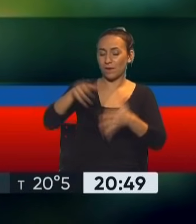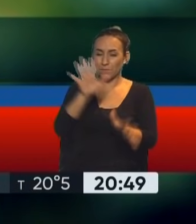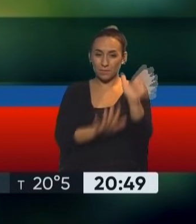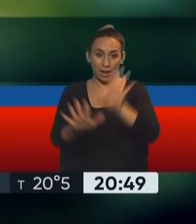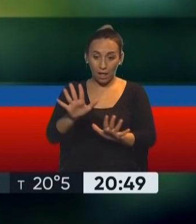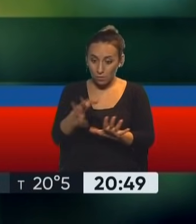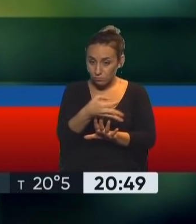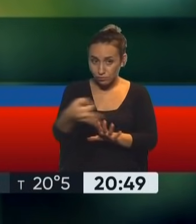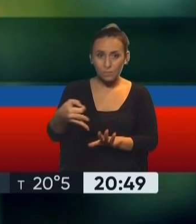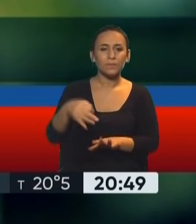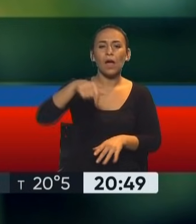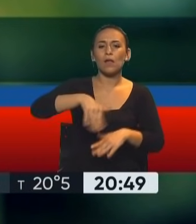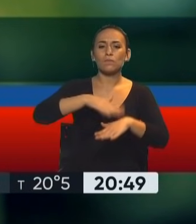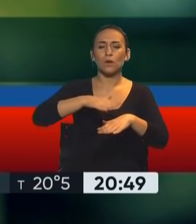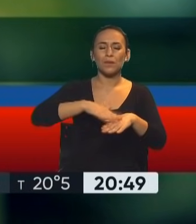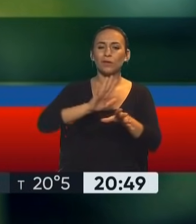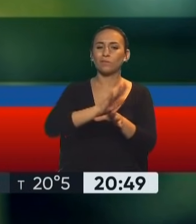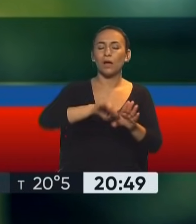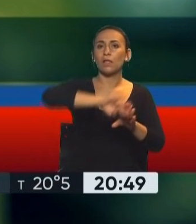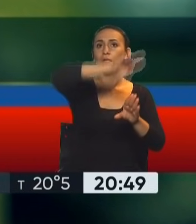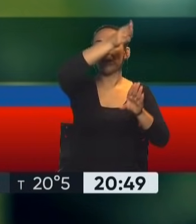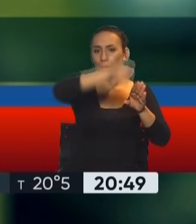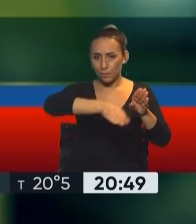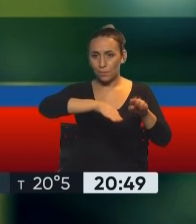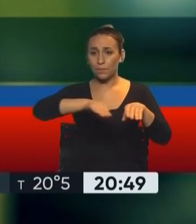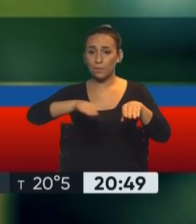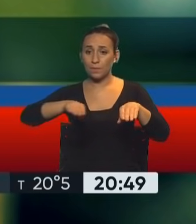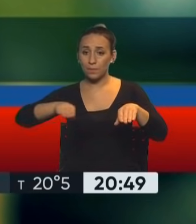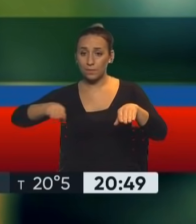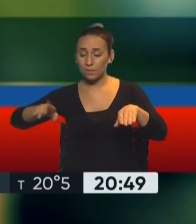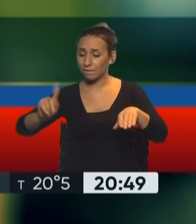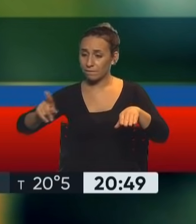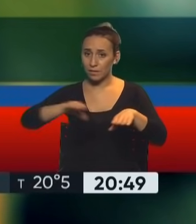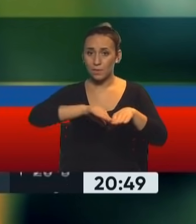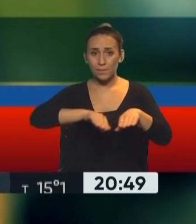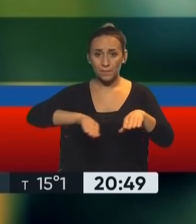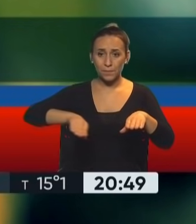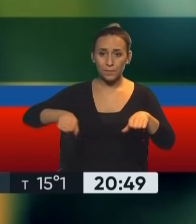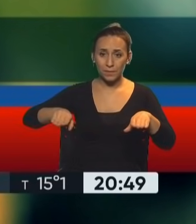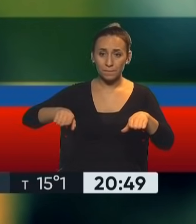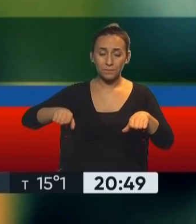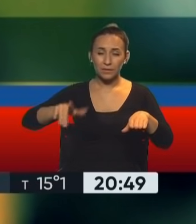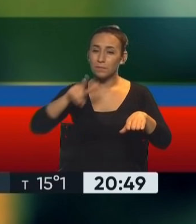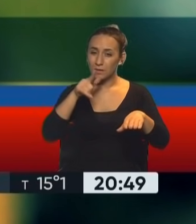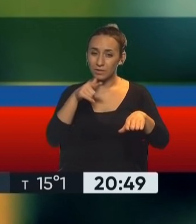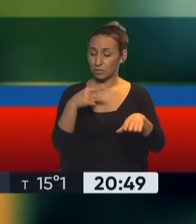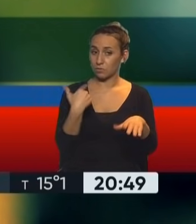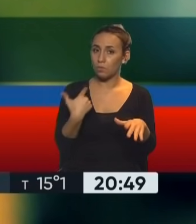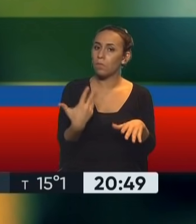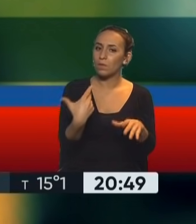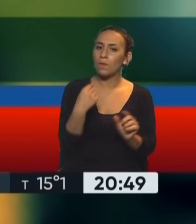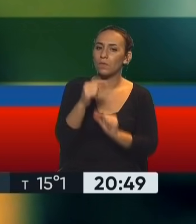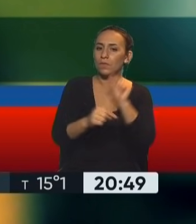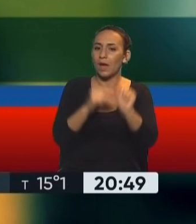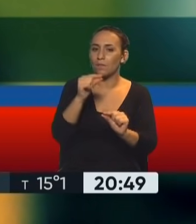de un valle, así como hablábamos de picos importantes, en este momento es un valle prolongado, en el cual evidentemente tenemos la oportunidad de poder empezar a